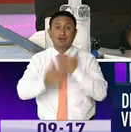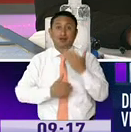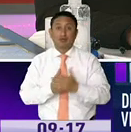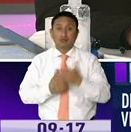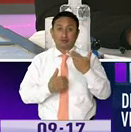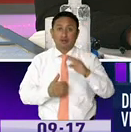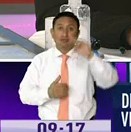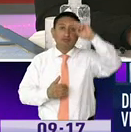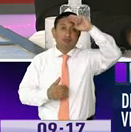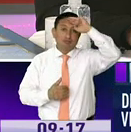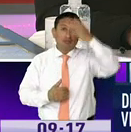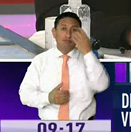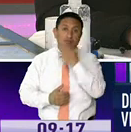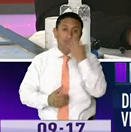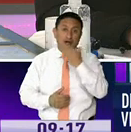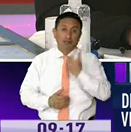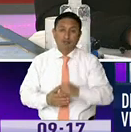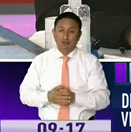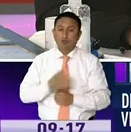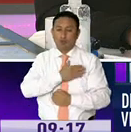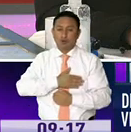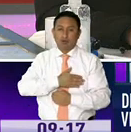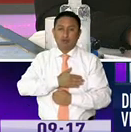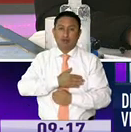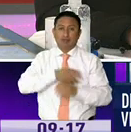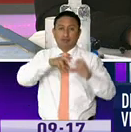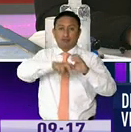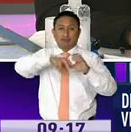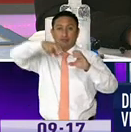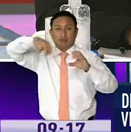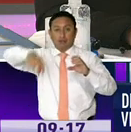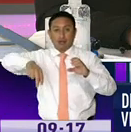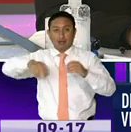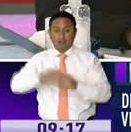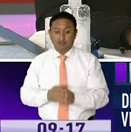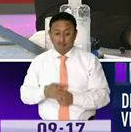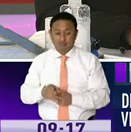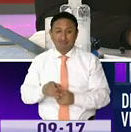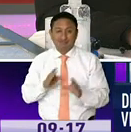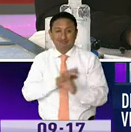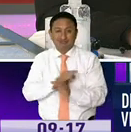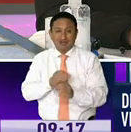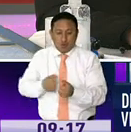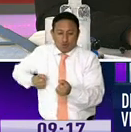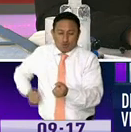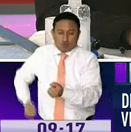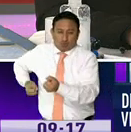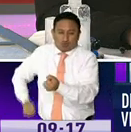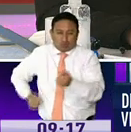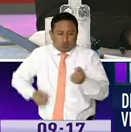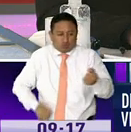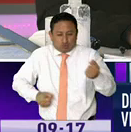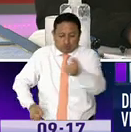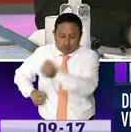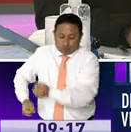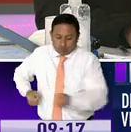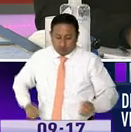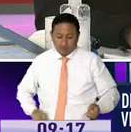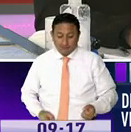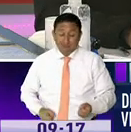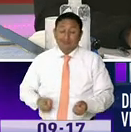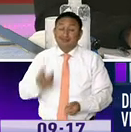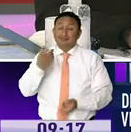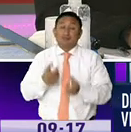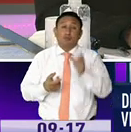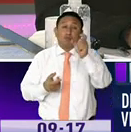tomarles la temperatura, se les invita a bajar del vehículo, se les hace la desinfección. En el caso de encontrar a